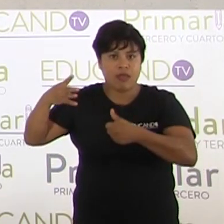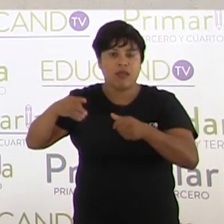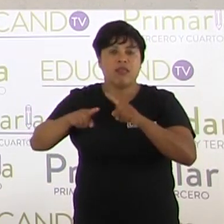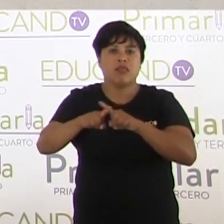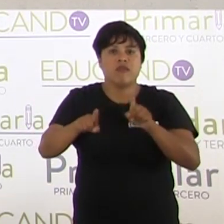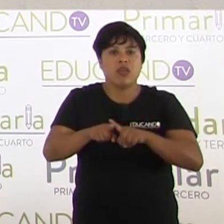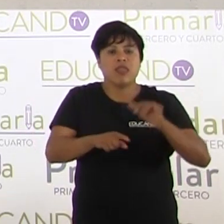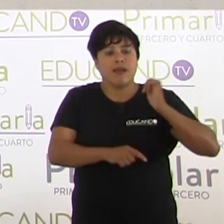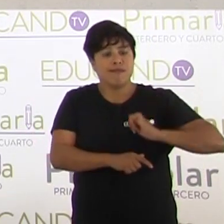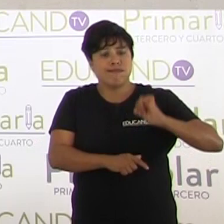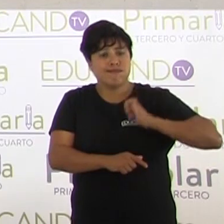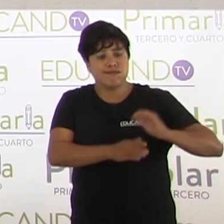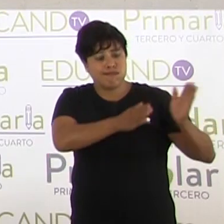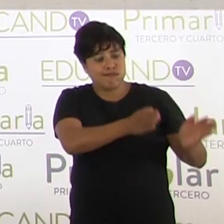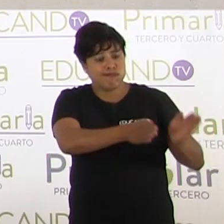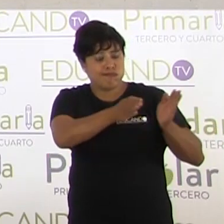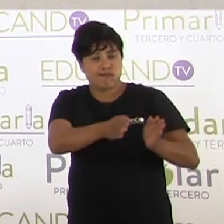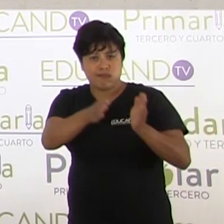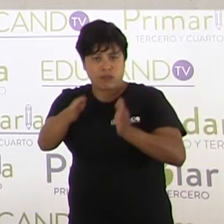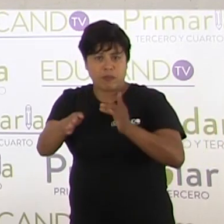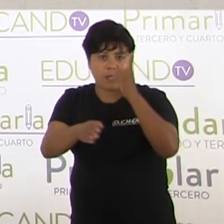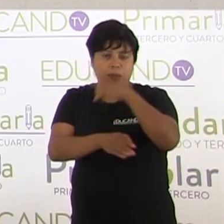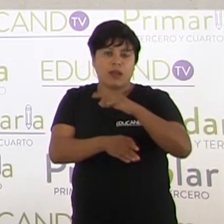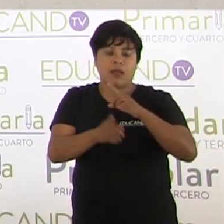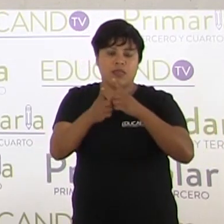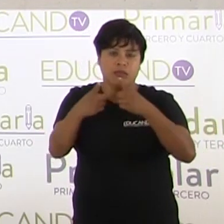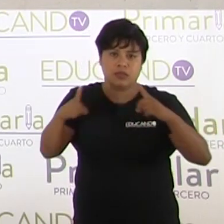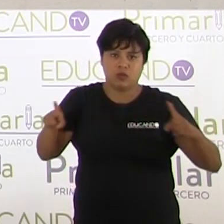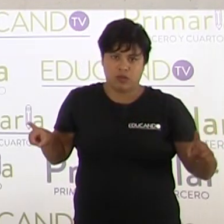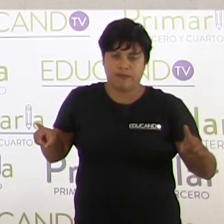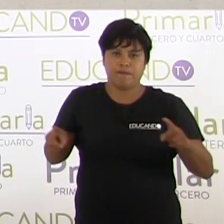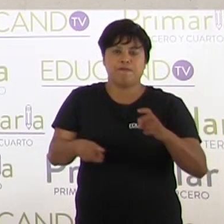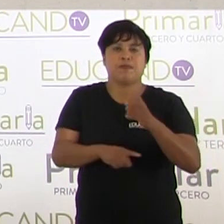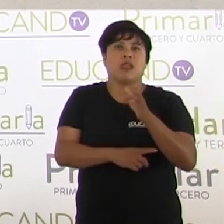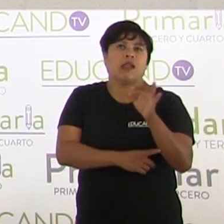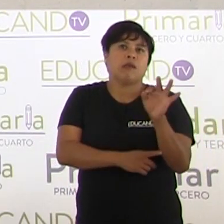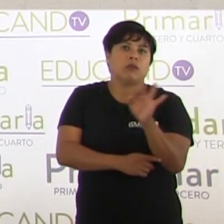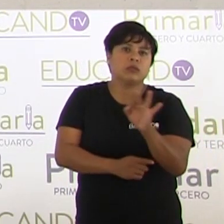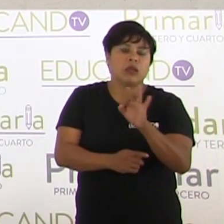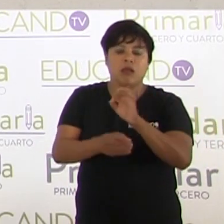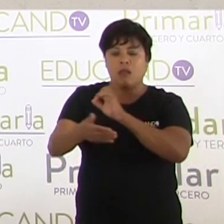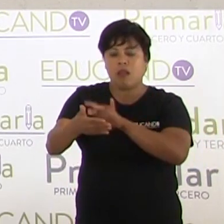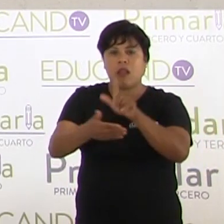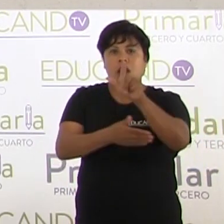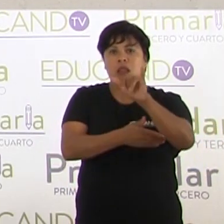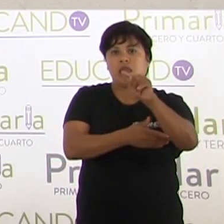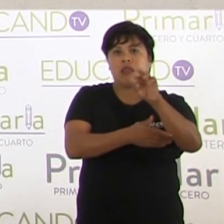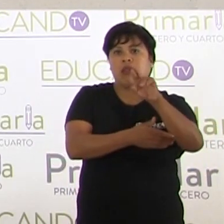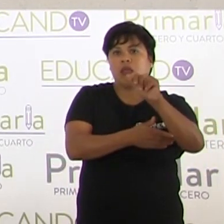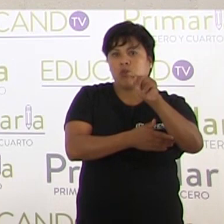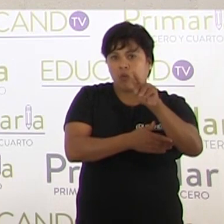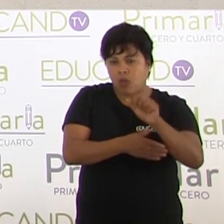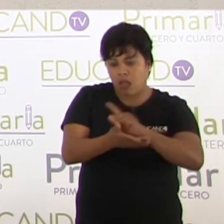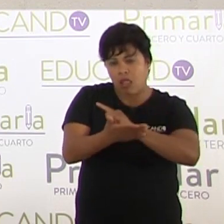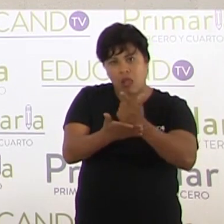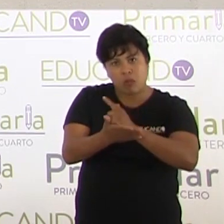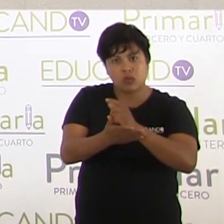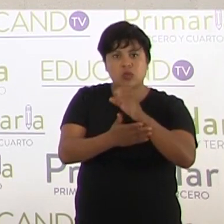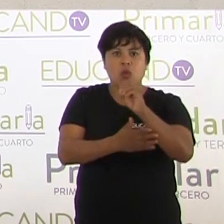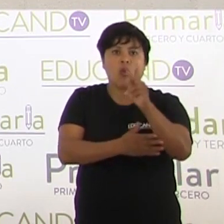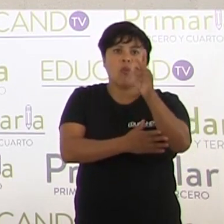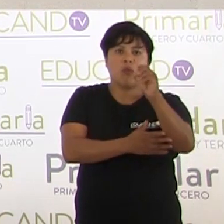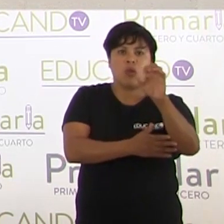estas épocas a desarrollar ya sea literatura, poesía, y